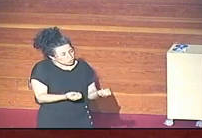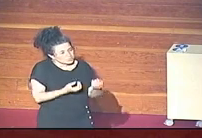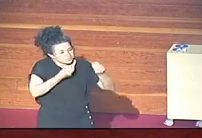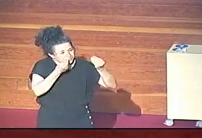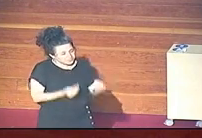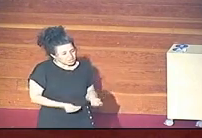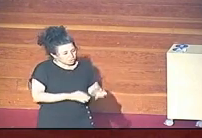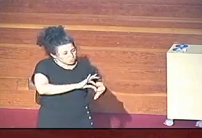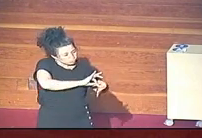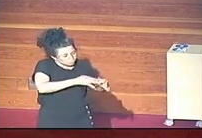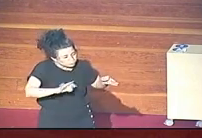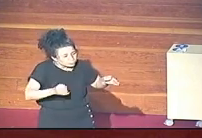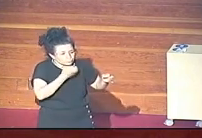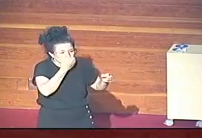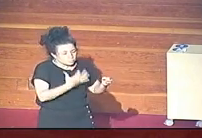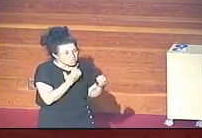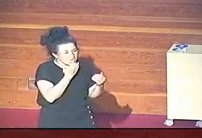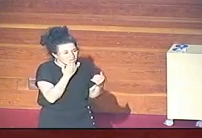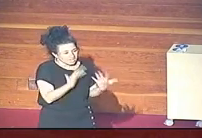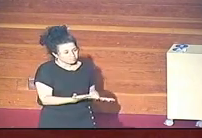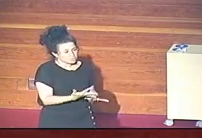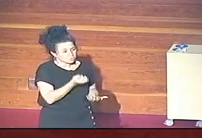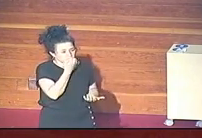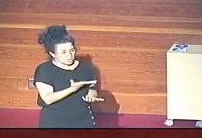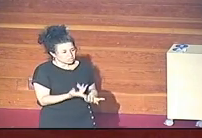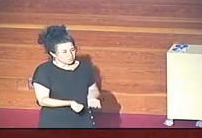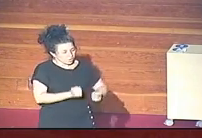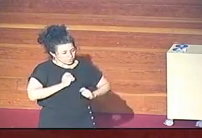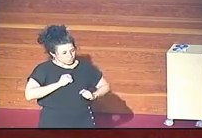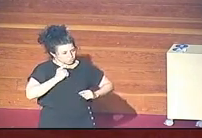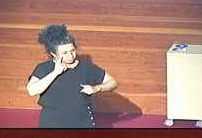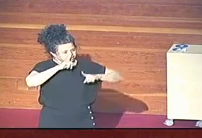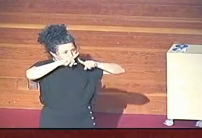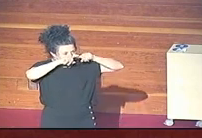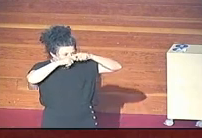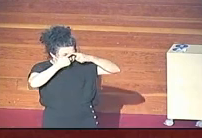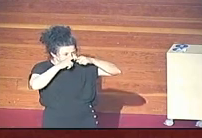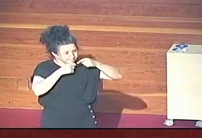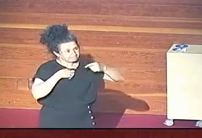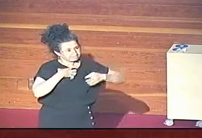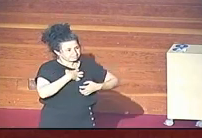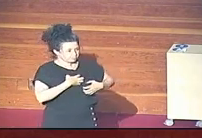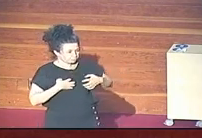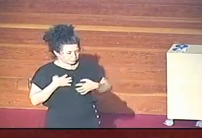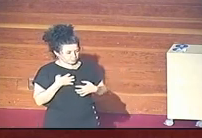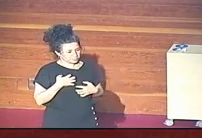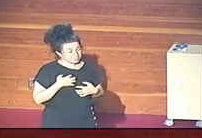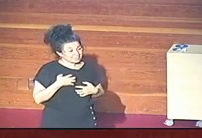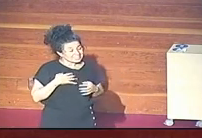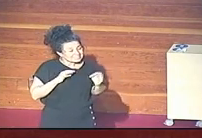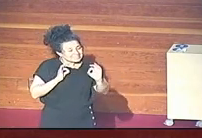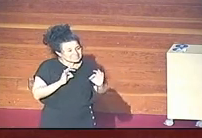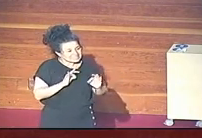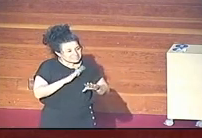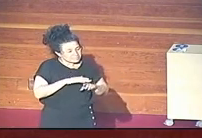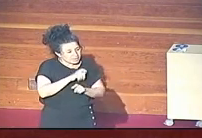lado con buenos ejemplos y que nos mueva un poco no y sobre todo para los periodistas lo que nunca tenemos